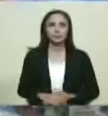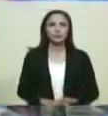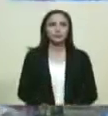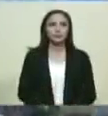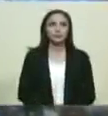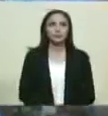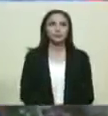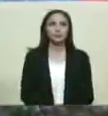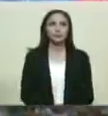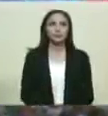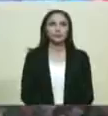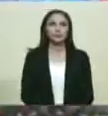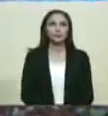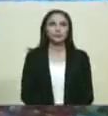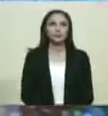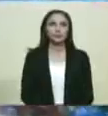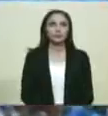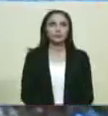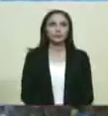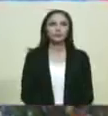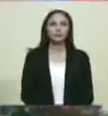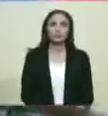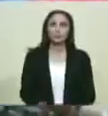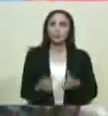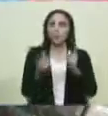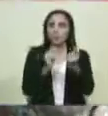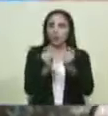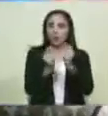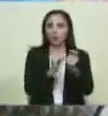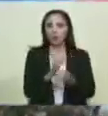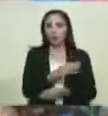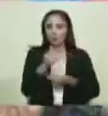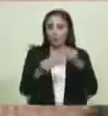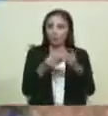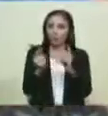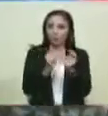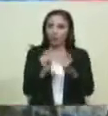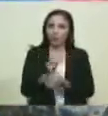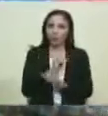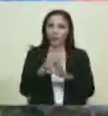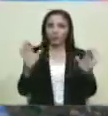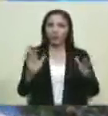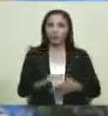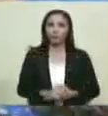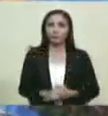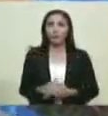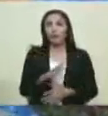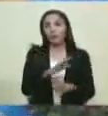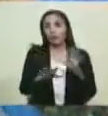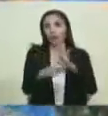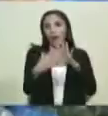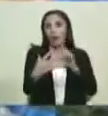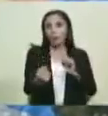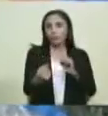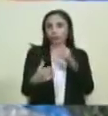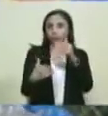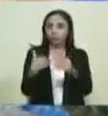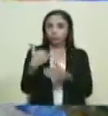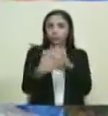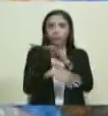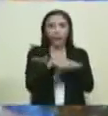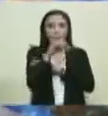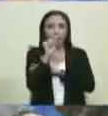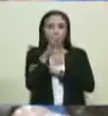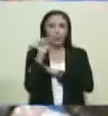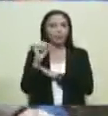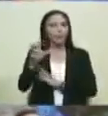vamos a hacer un gran diálogo y para el diálogo hay que aprender a